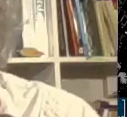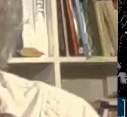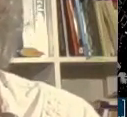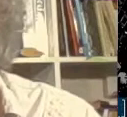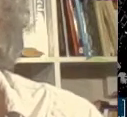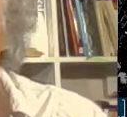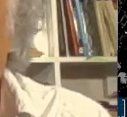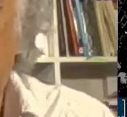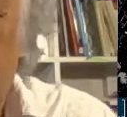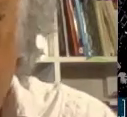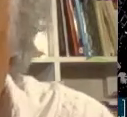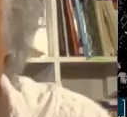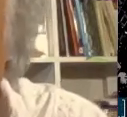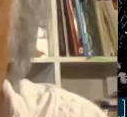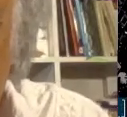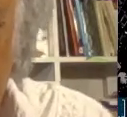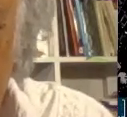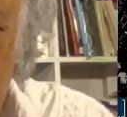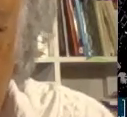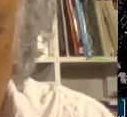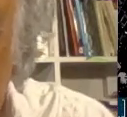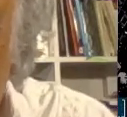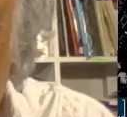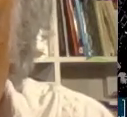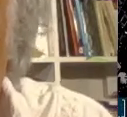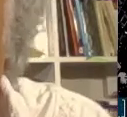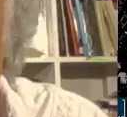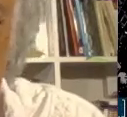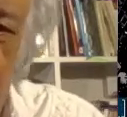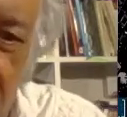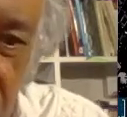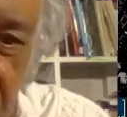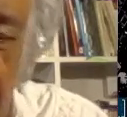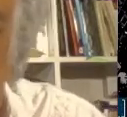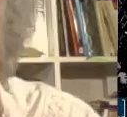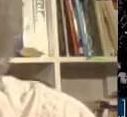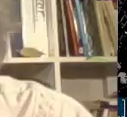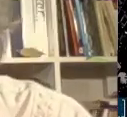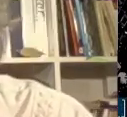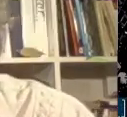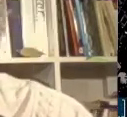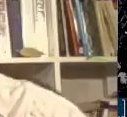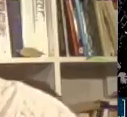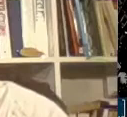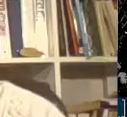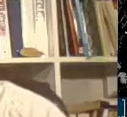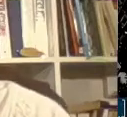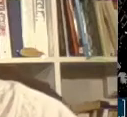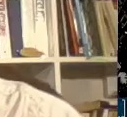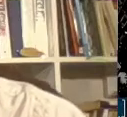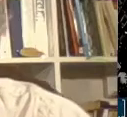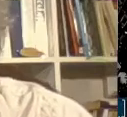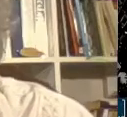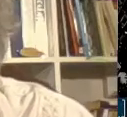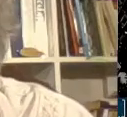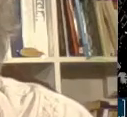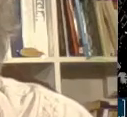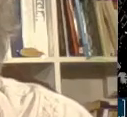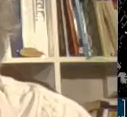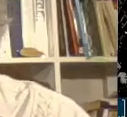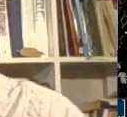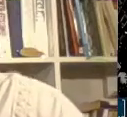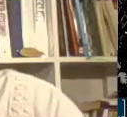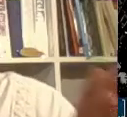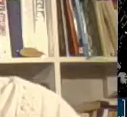interpretan las estadísticas y qué es los casos en la última quincena, cuántos muertos hay, cuánto